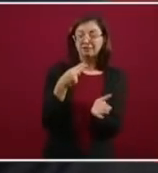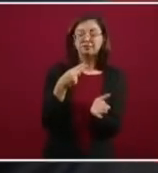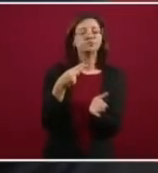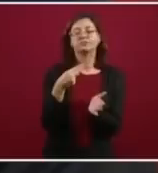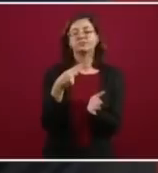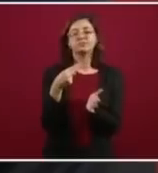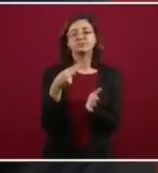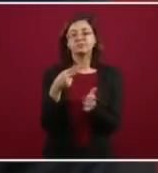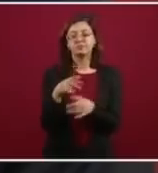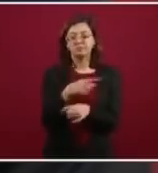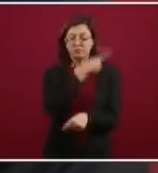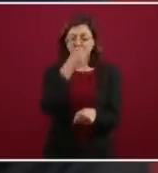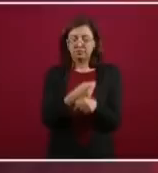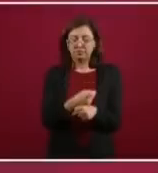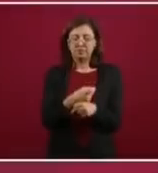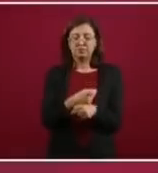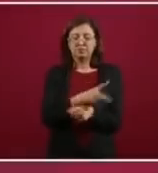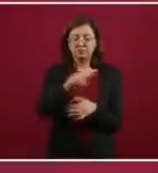primero y luego